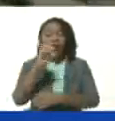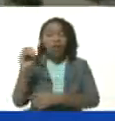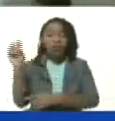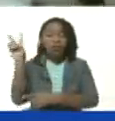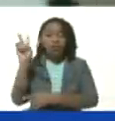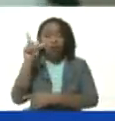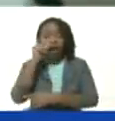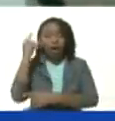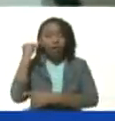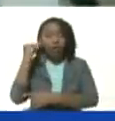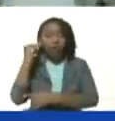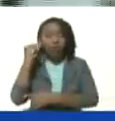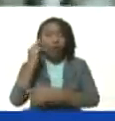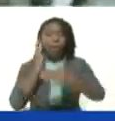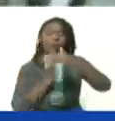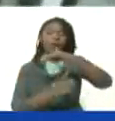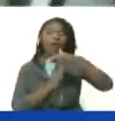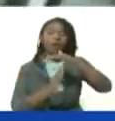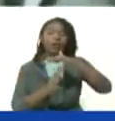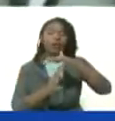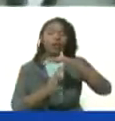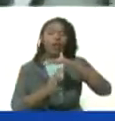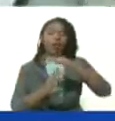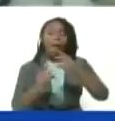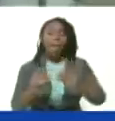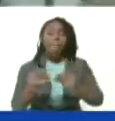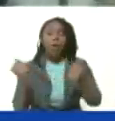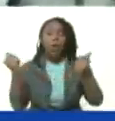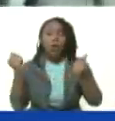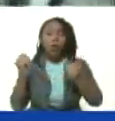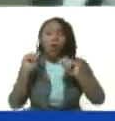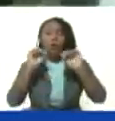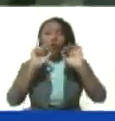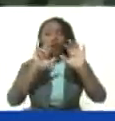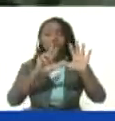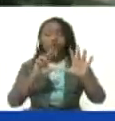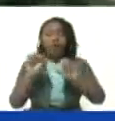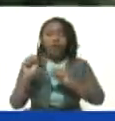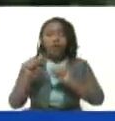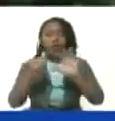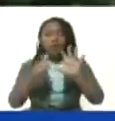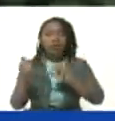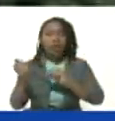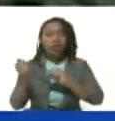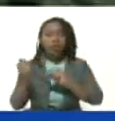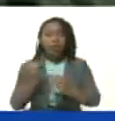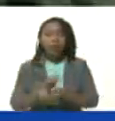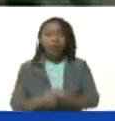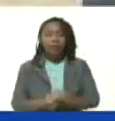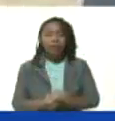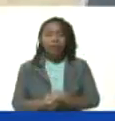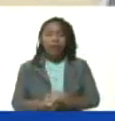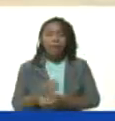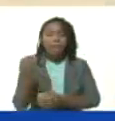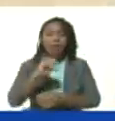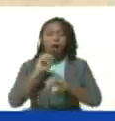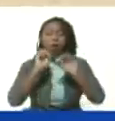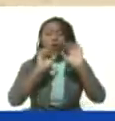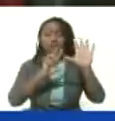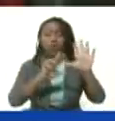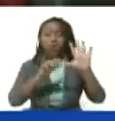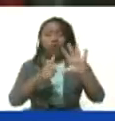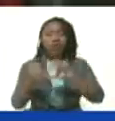venezolanos y venezolanas migrantes y por la desaparición de más de 860. Más de